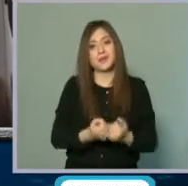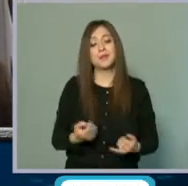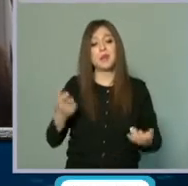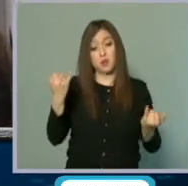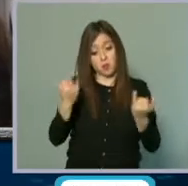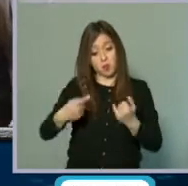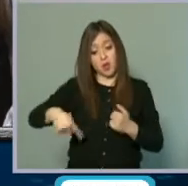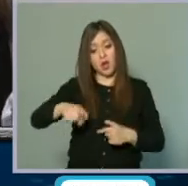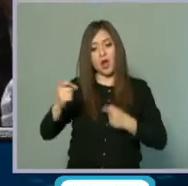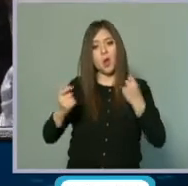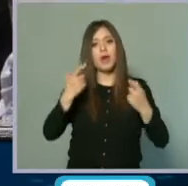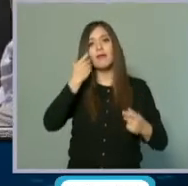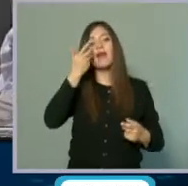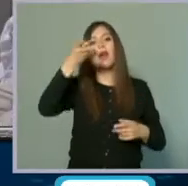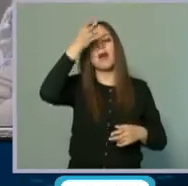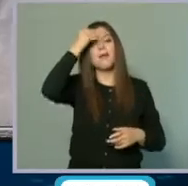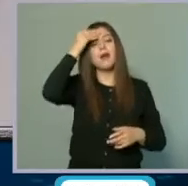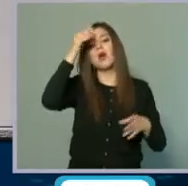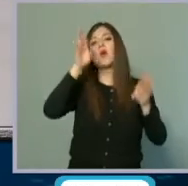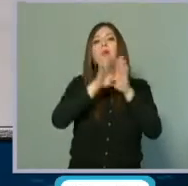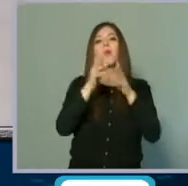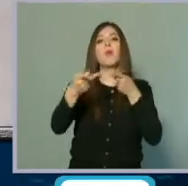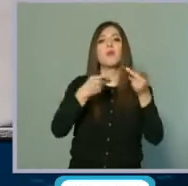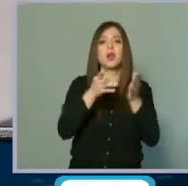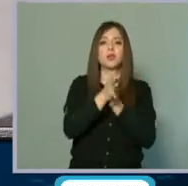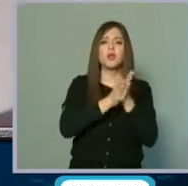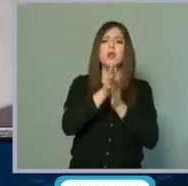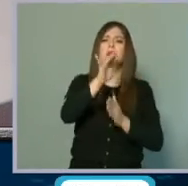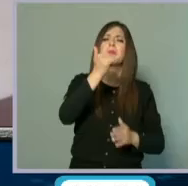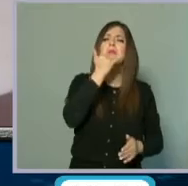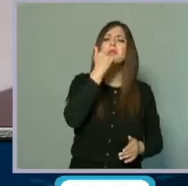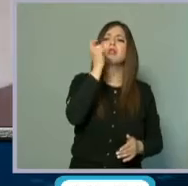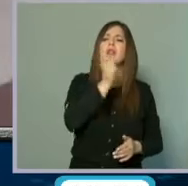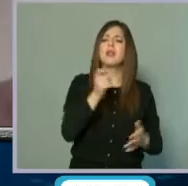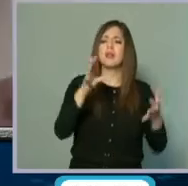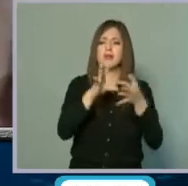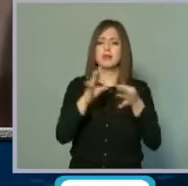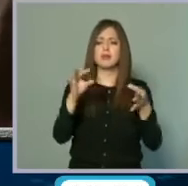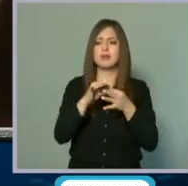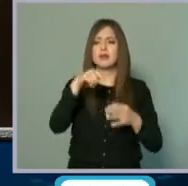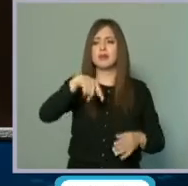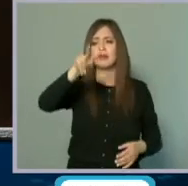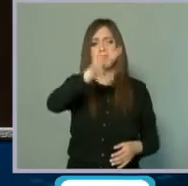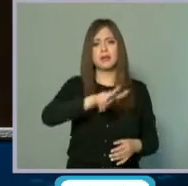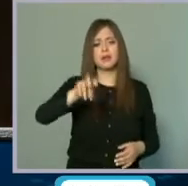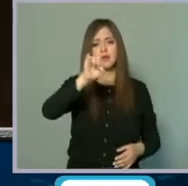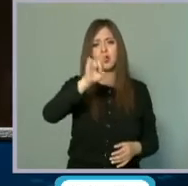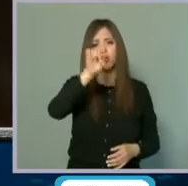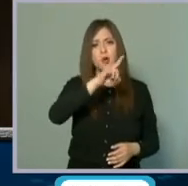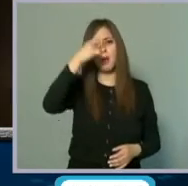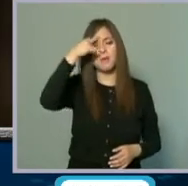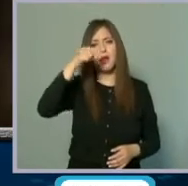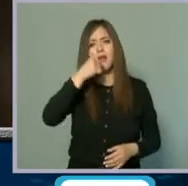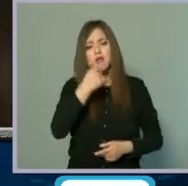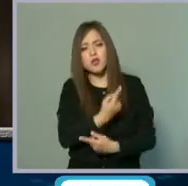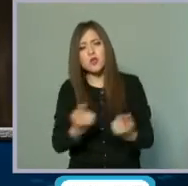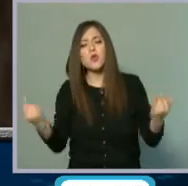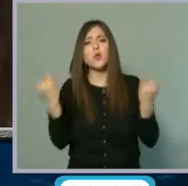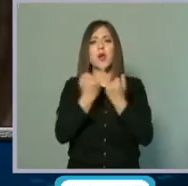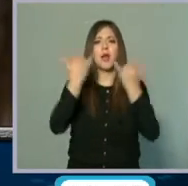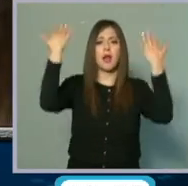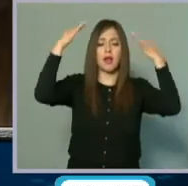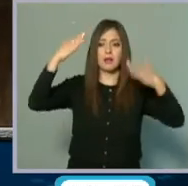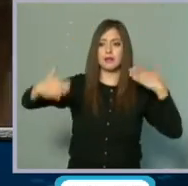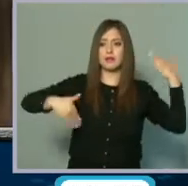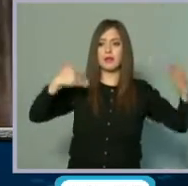que llevamos dentro. Oye, Exacto. platícanos qué van a tener de actividades este fin de semana para niños y Claro. para grandes, porque es un fin de semana donde celebramos a los